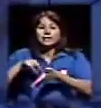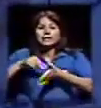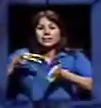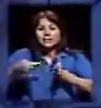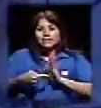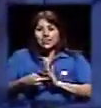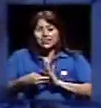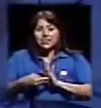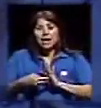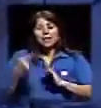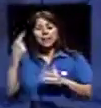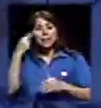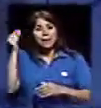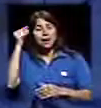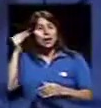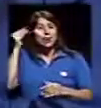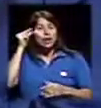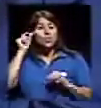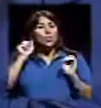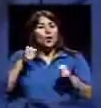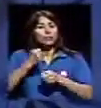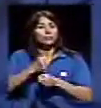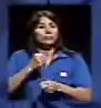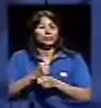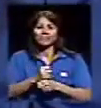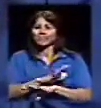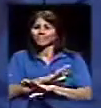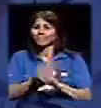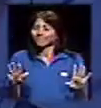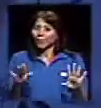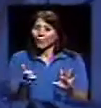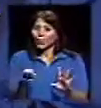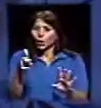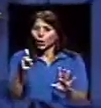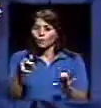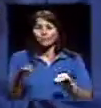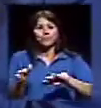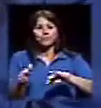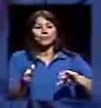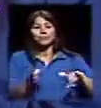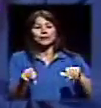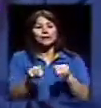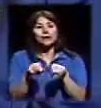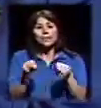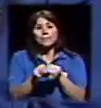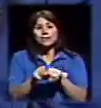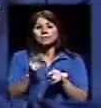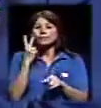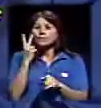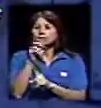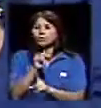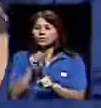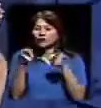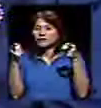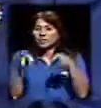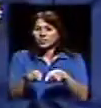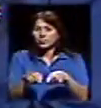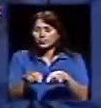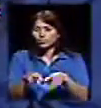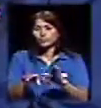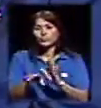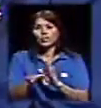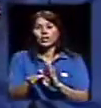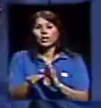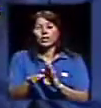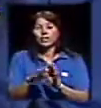gobierno es poco, ¿verdad? Y si vemos la rigidez por el otro lado, estaríamos diciendo que el total de